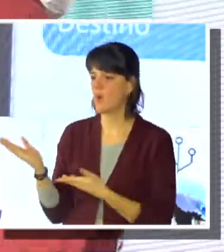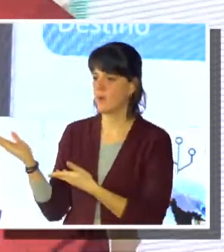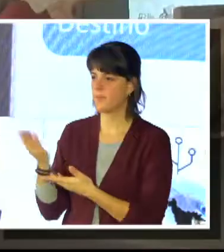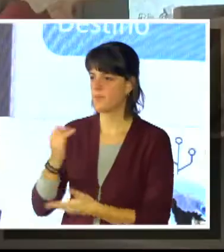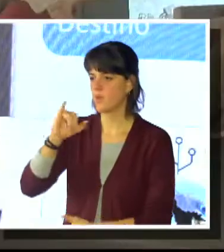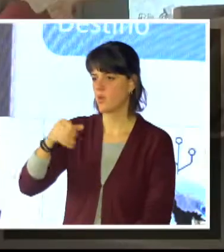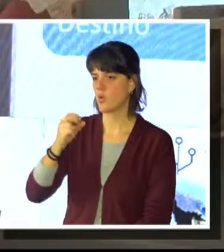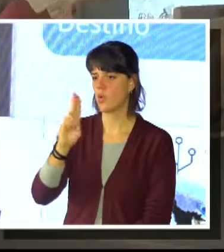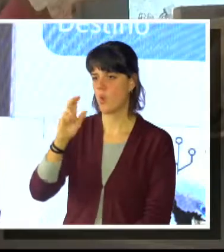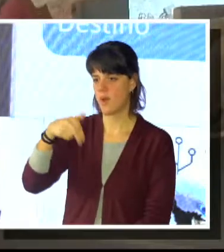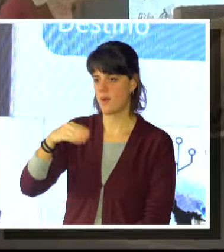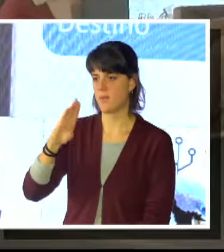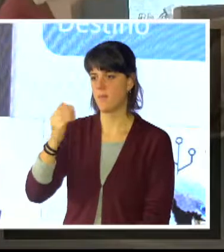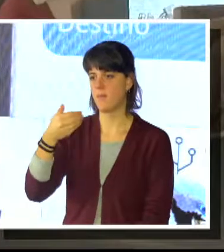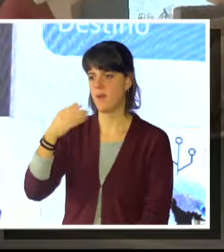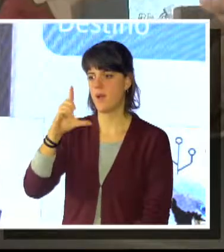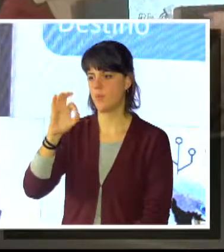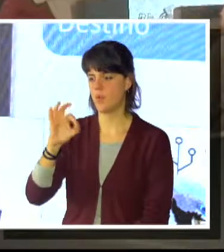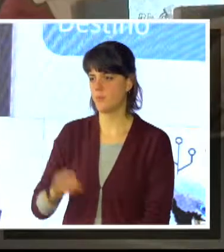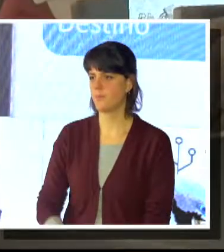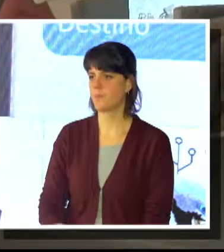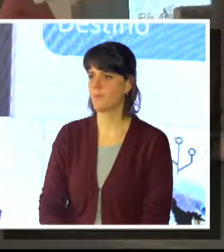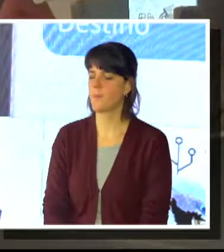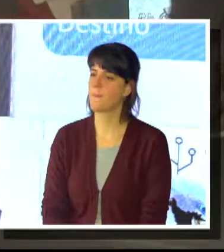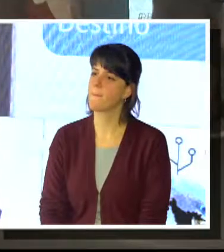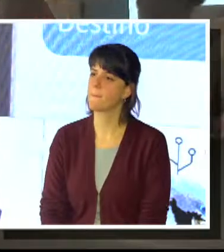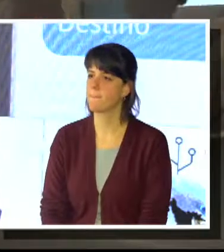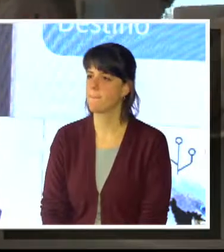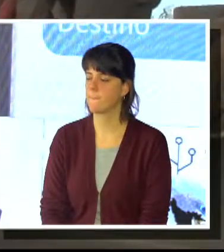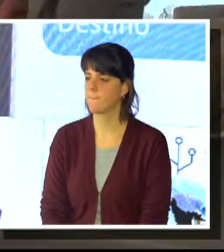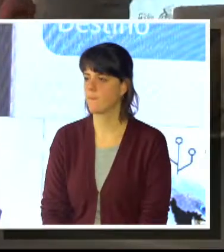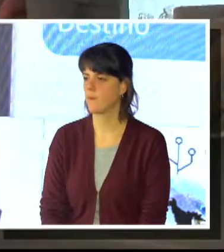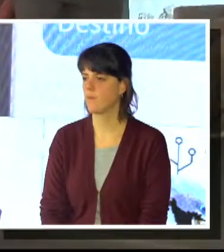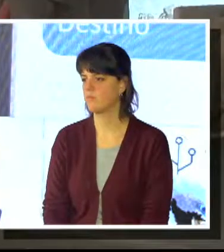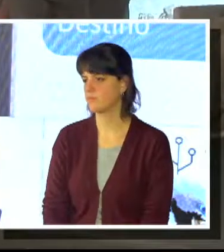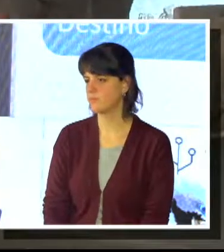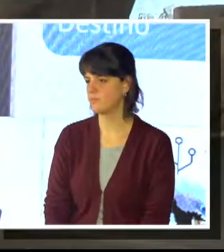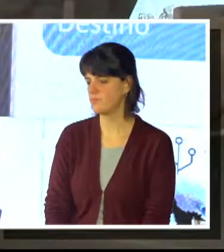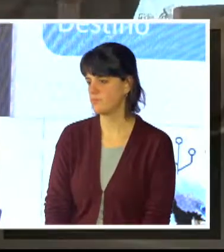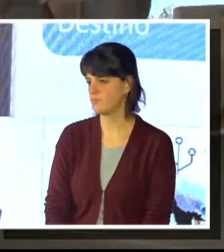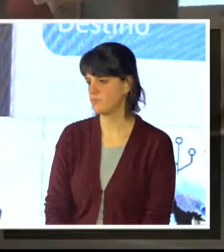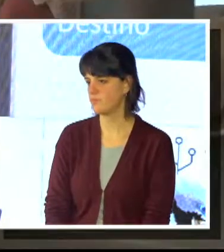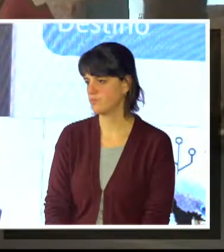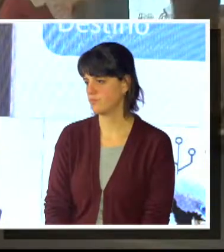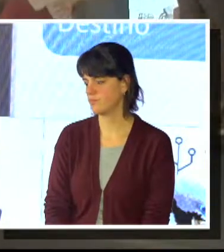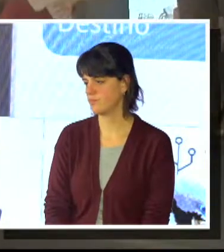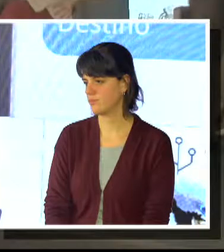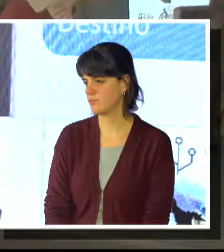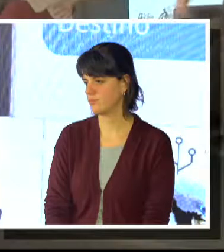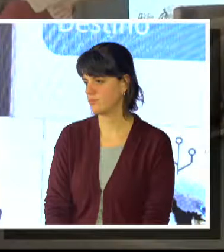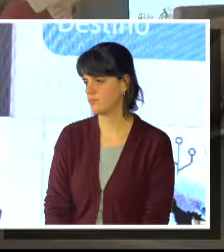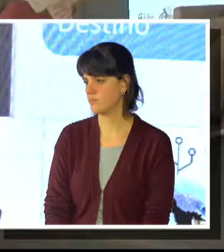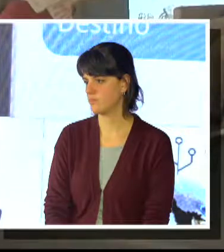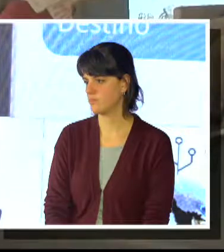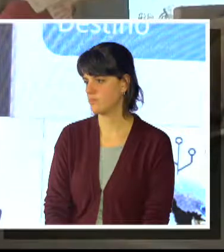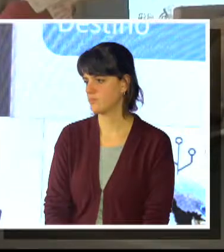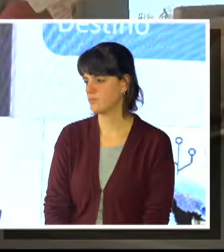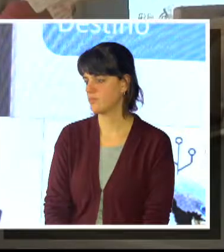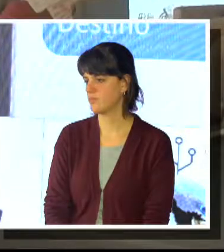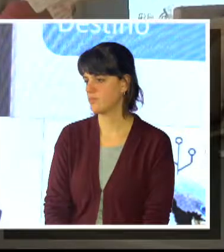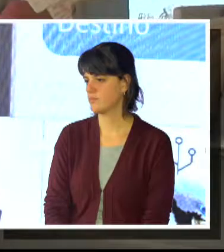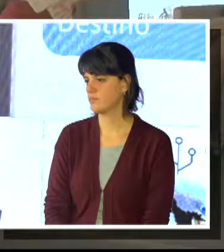niveles de ocupación, los puntos rojos son paradas con altos niveles de ocupación, y dentro de los rojos, los puntos